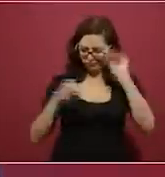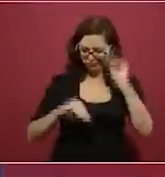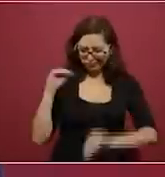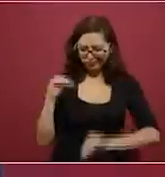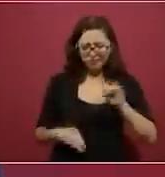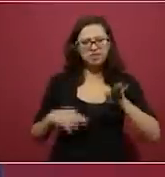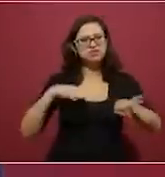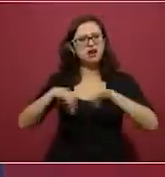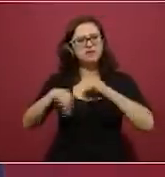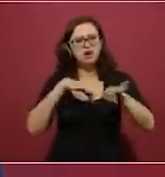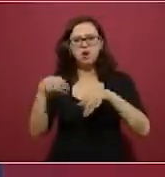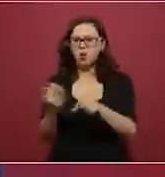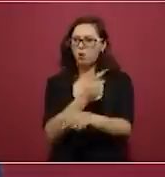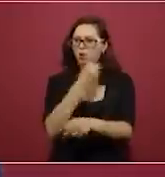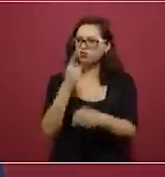para